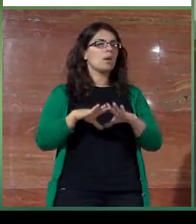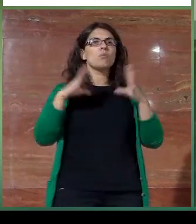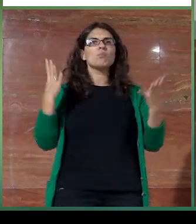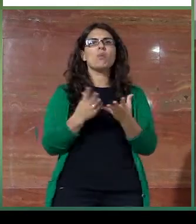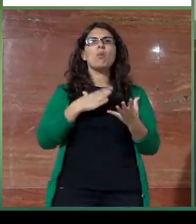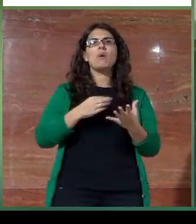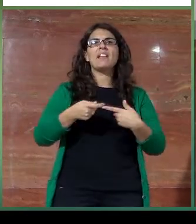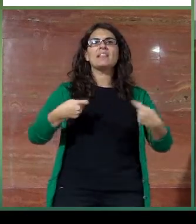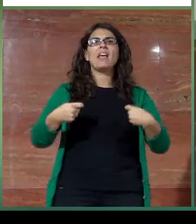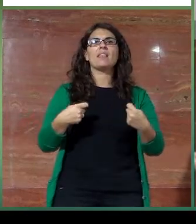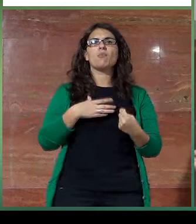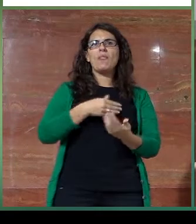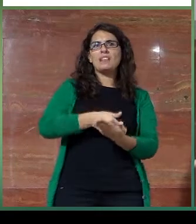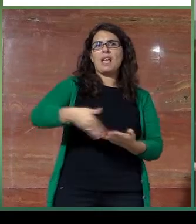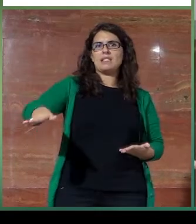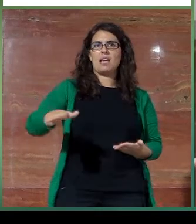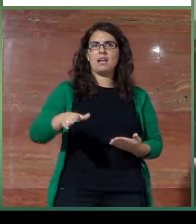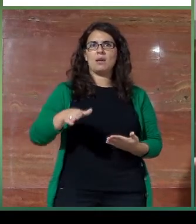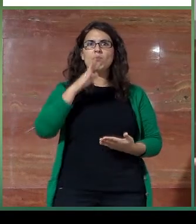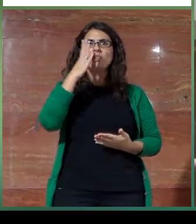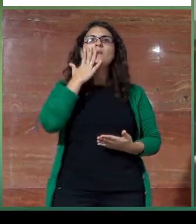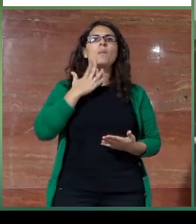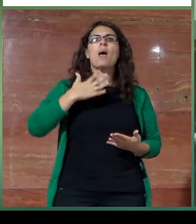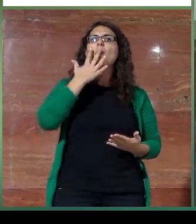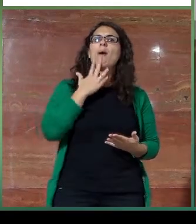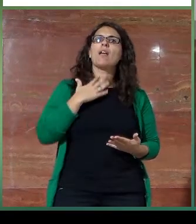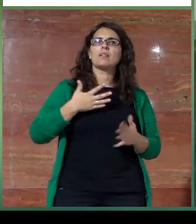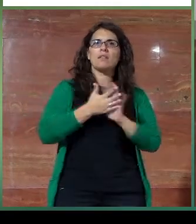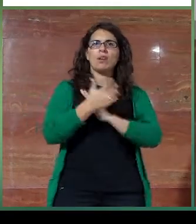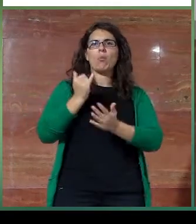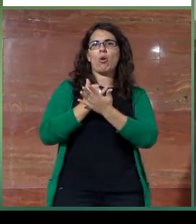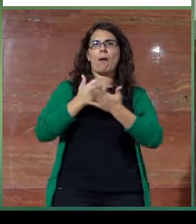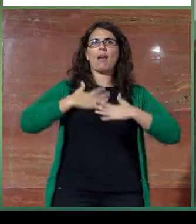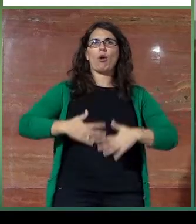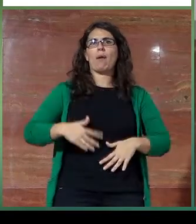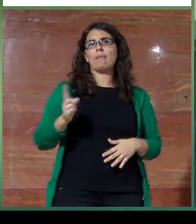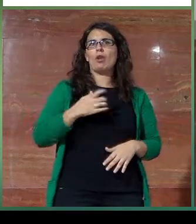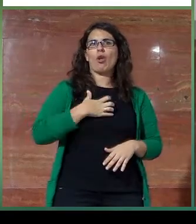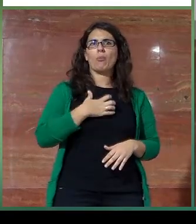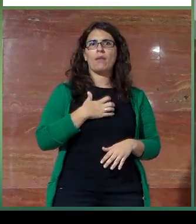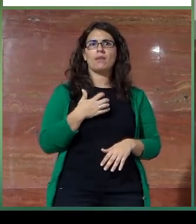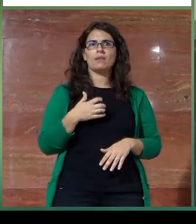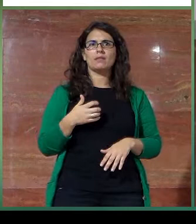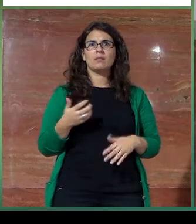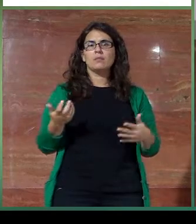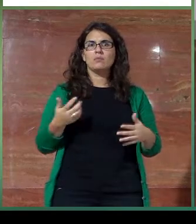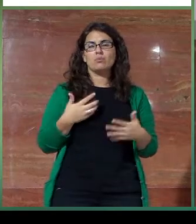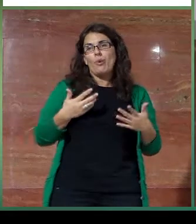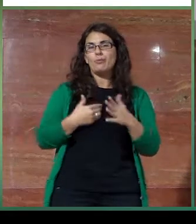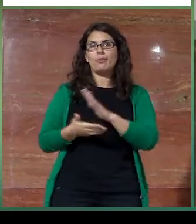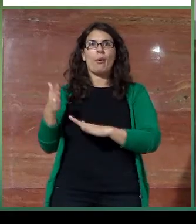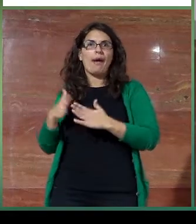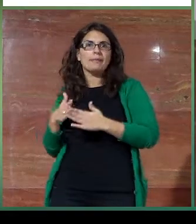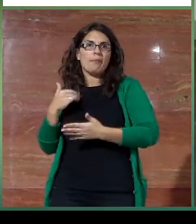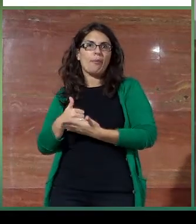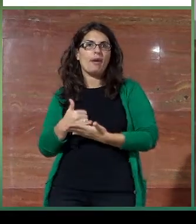tienda porque está babeando y no le pruebe la ropa. Yo digo, bueno, pues me la llevará a casa y lo babeará igual, pero bueno. Lo que